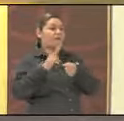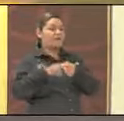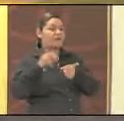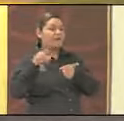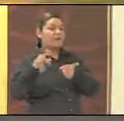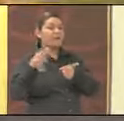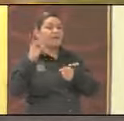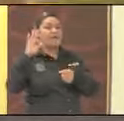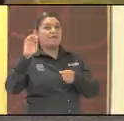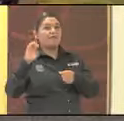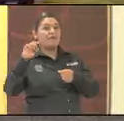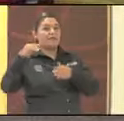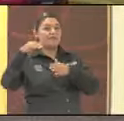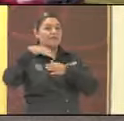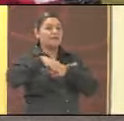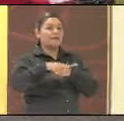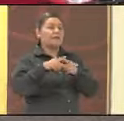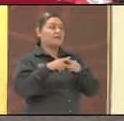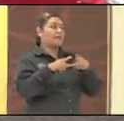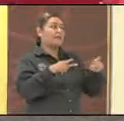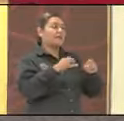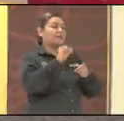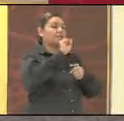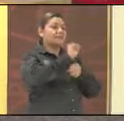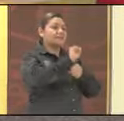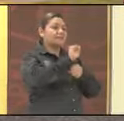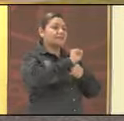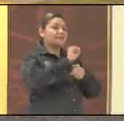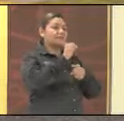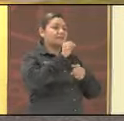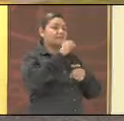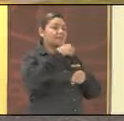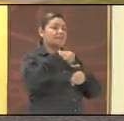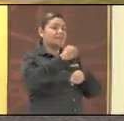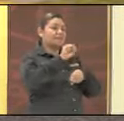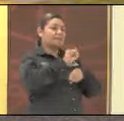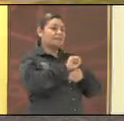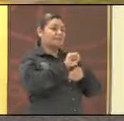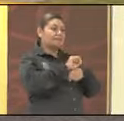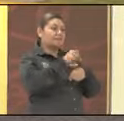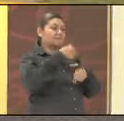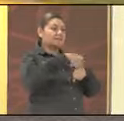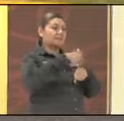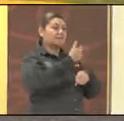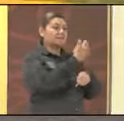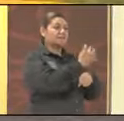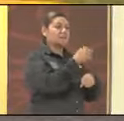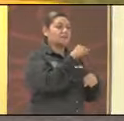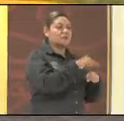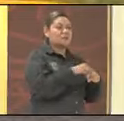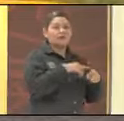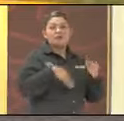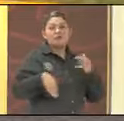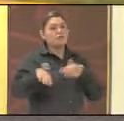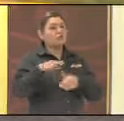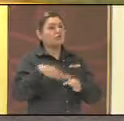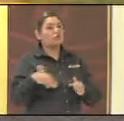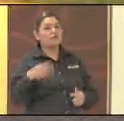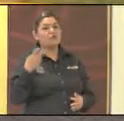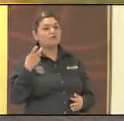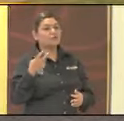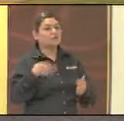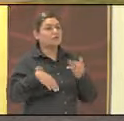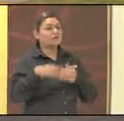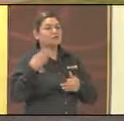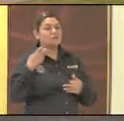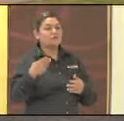hacia la colonia, hacia la escuela secundaria técnica número 55, sí, y pues todo eso... Todo eso va